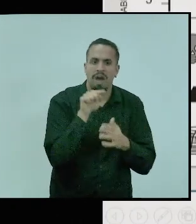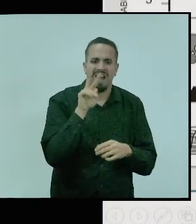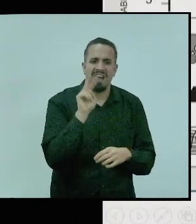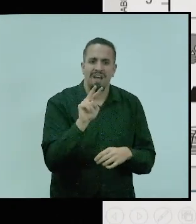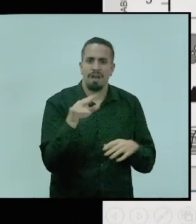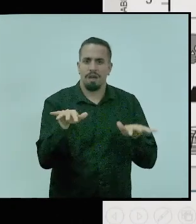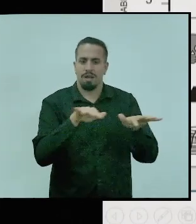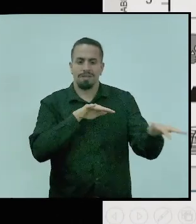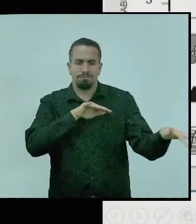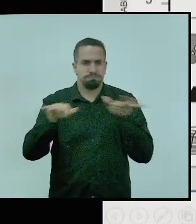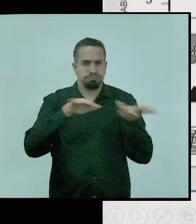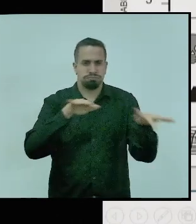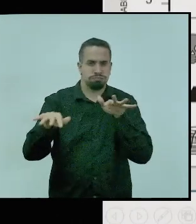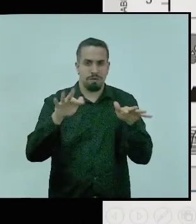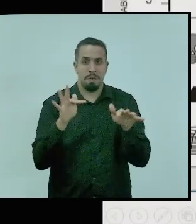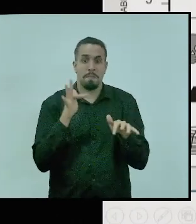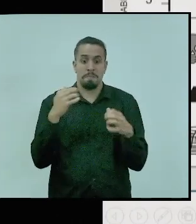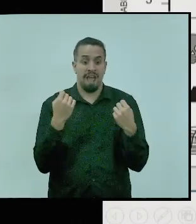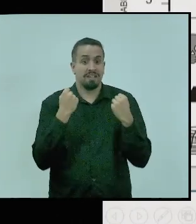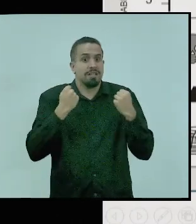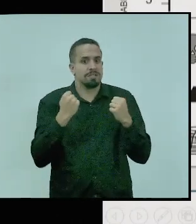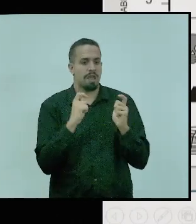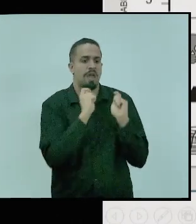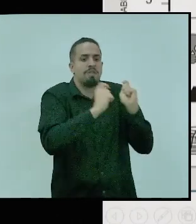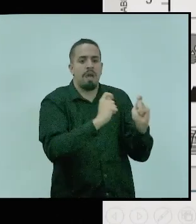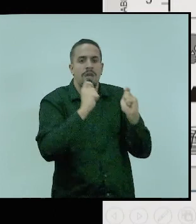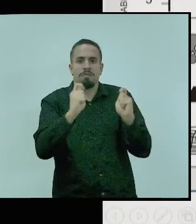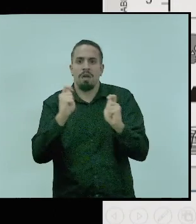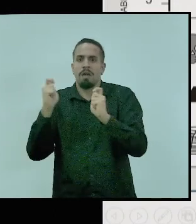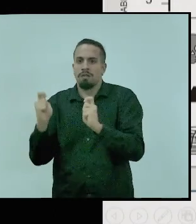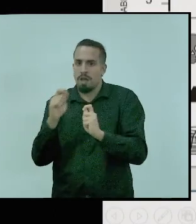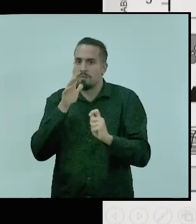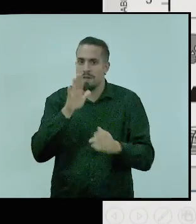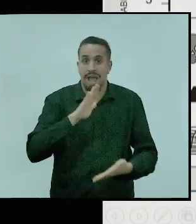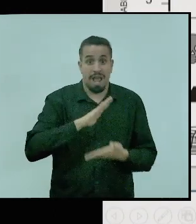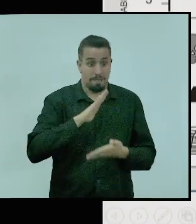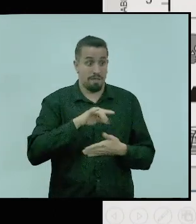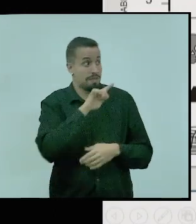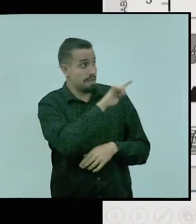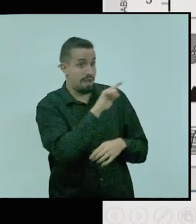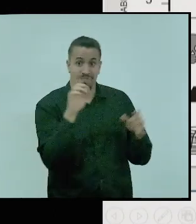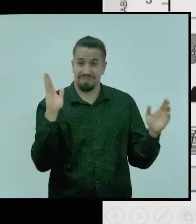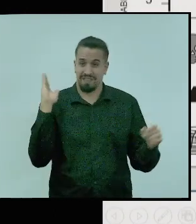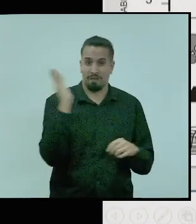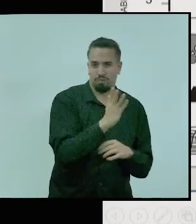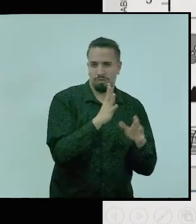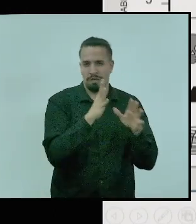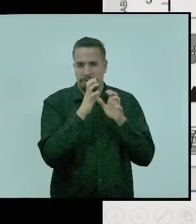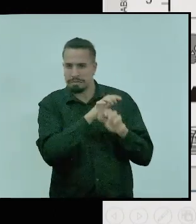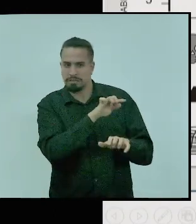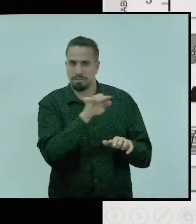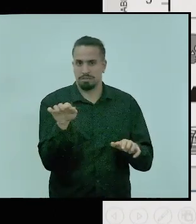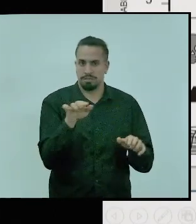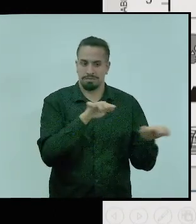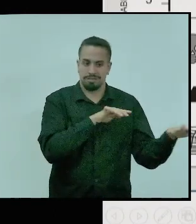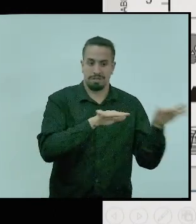terremotos, incluso darles unas intensidades, esto es, la capacidad destructiva que tenía el terremoto, en cada uno de